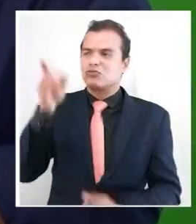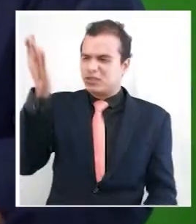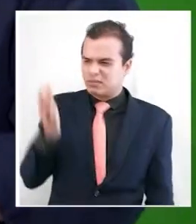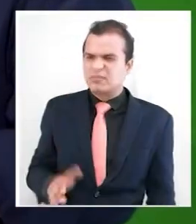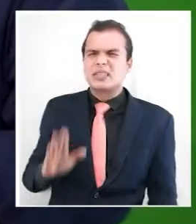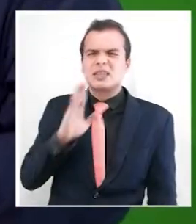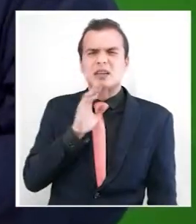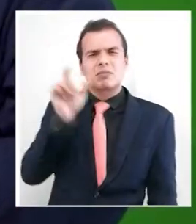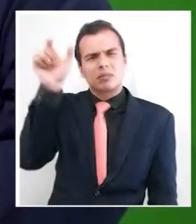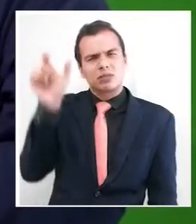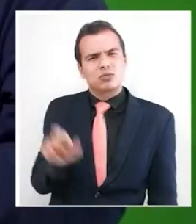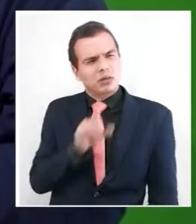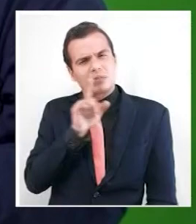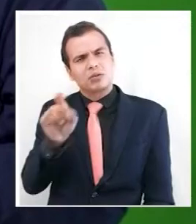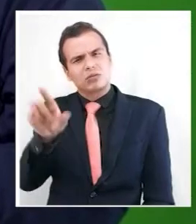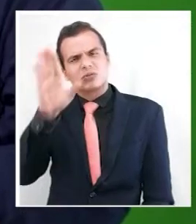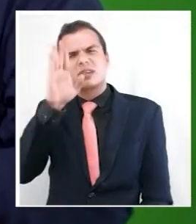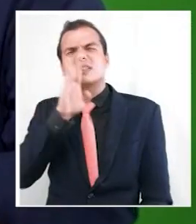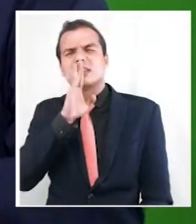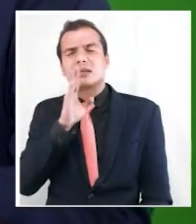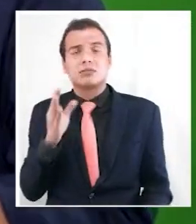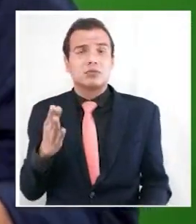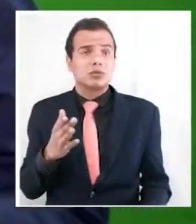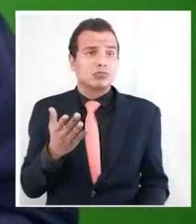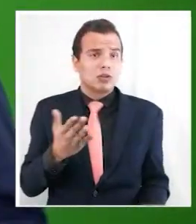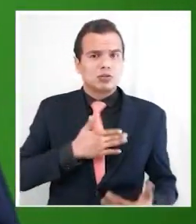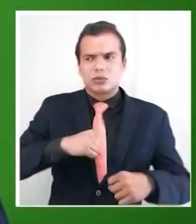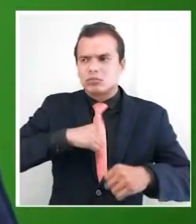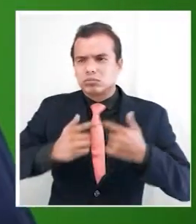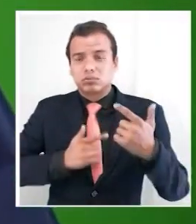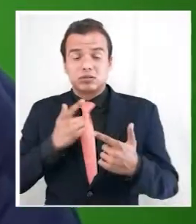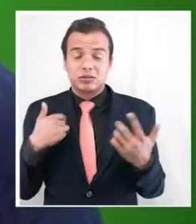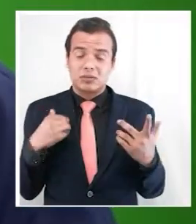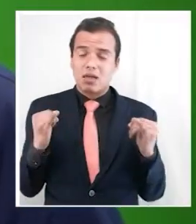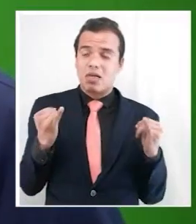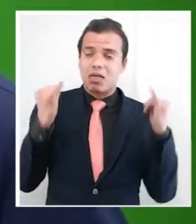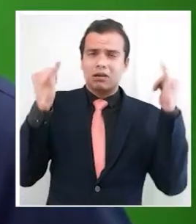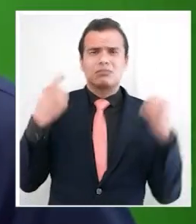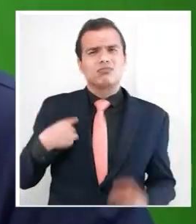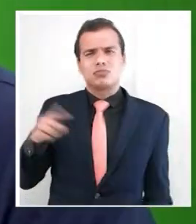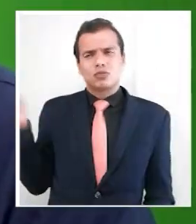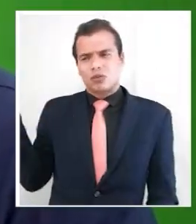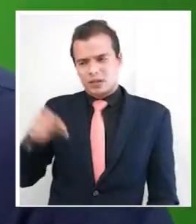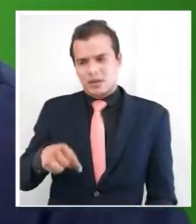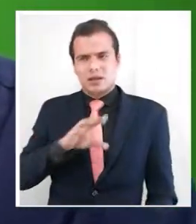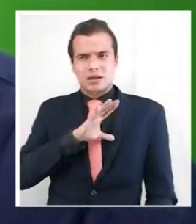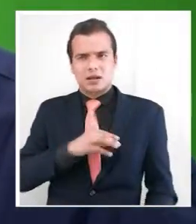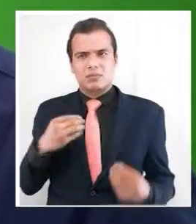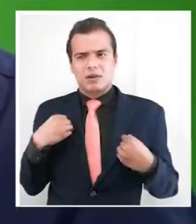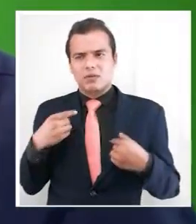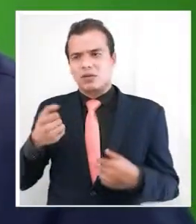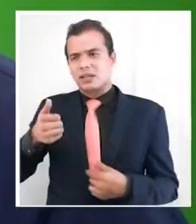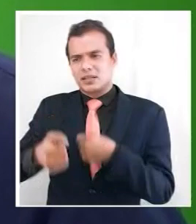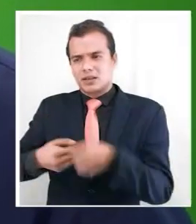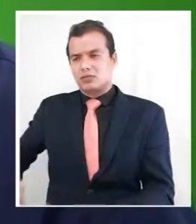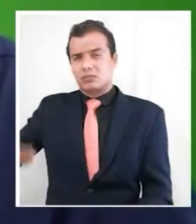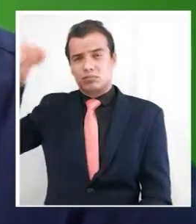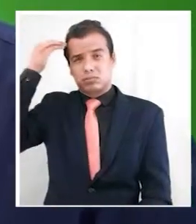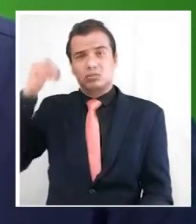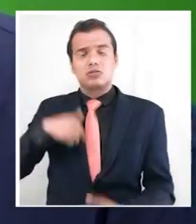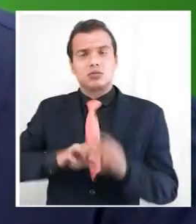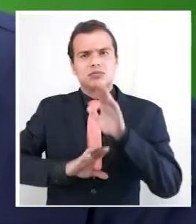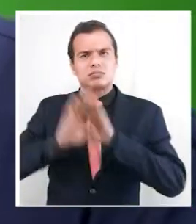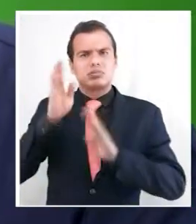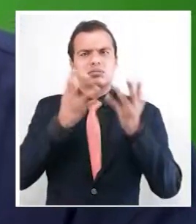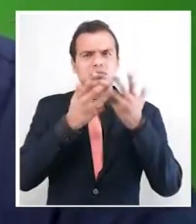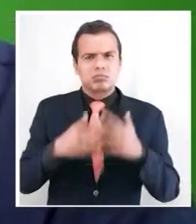ocasión busca llegar a la alcaldía, ¿quién es Roberto Ortiz como persona? Es un hombre que se formó en la lucha, no en el privilegio. Llegué a esta ciudad a los 10 años. Esta ciudad me dio la